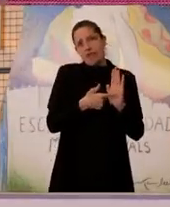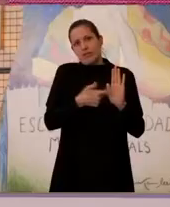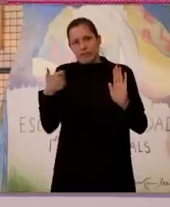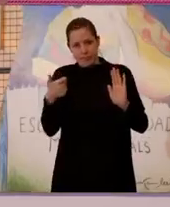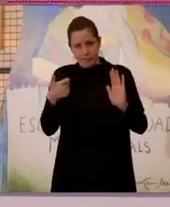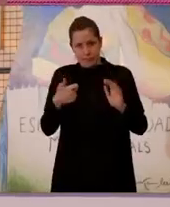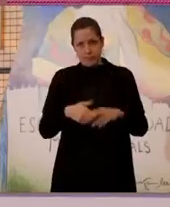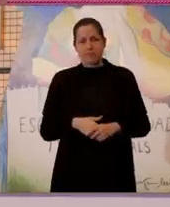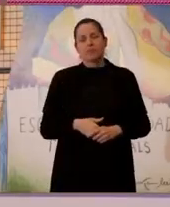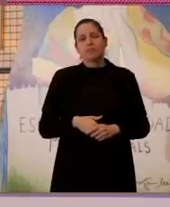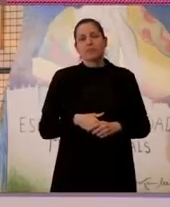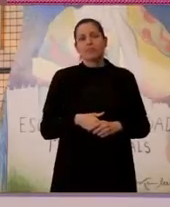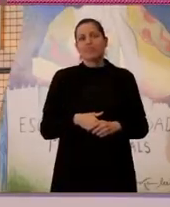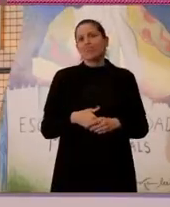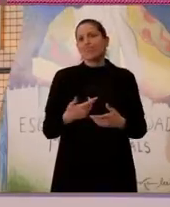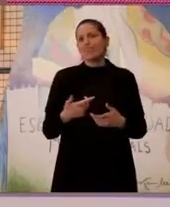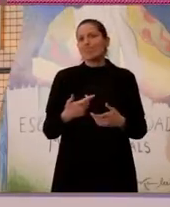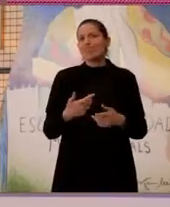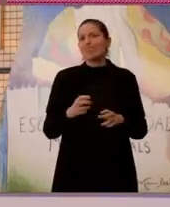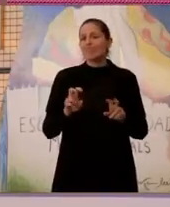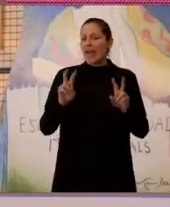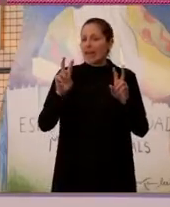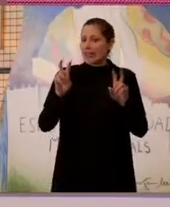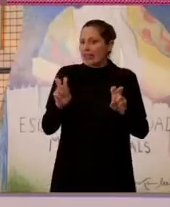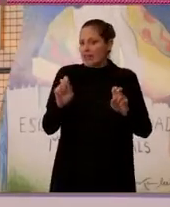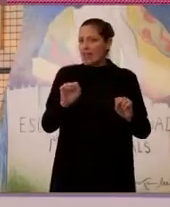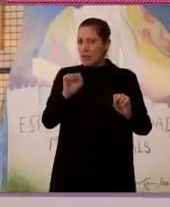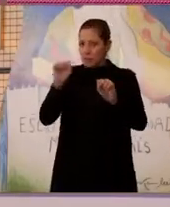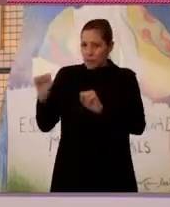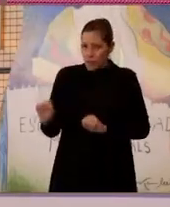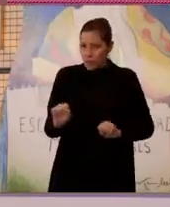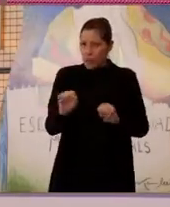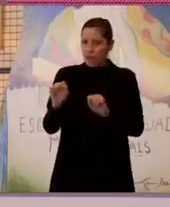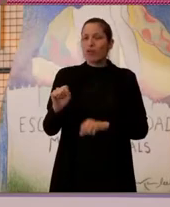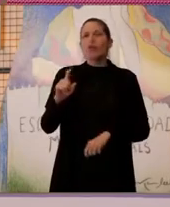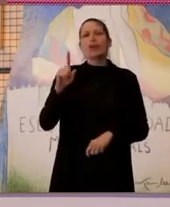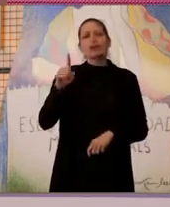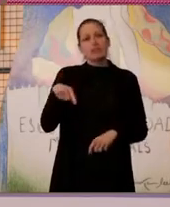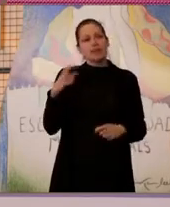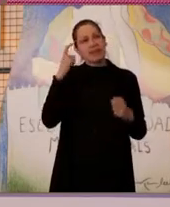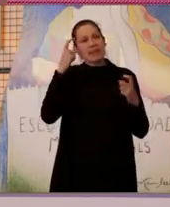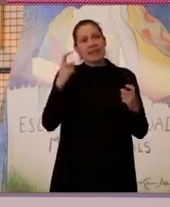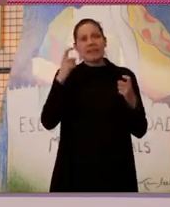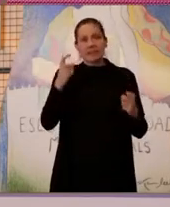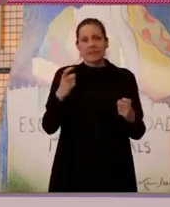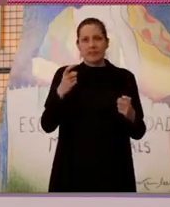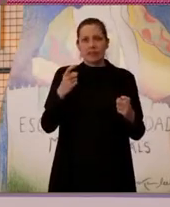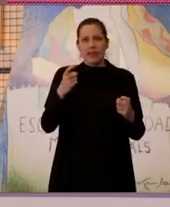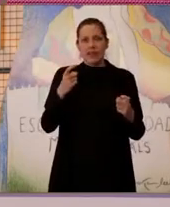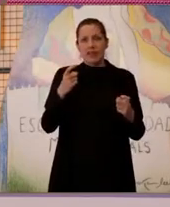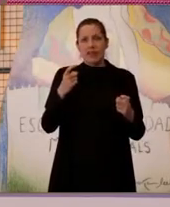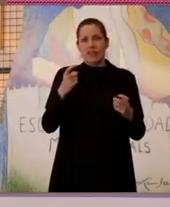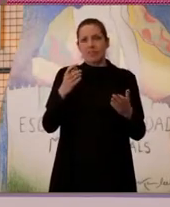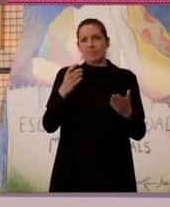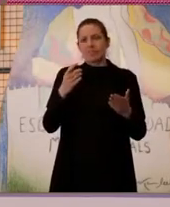que en términos de protección pero también evidentemente de mantener una división sexual del trabajo habían apartado